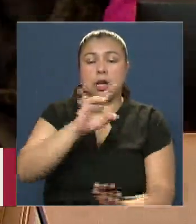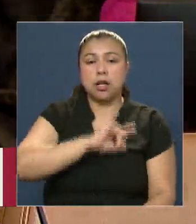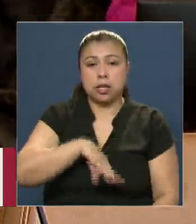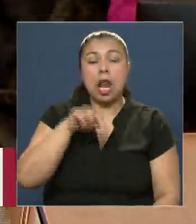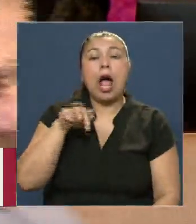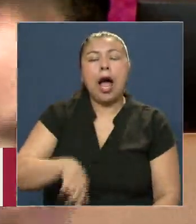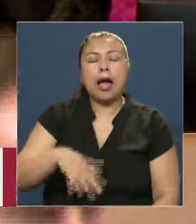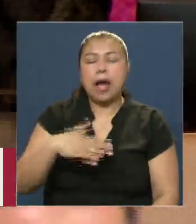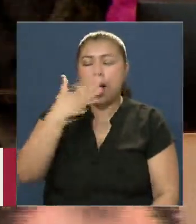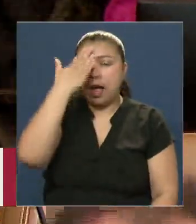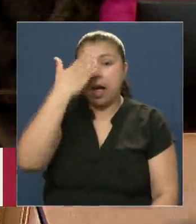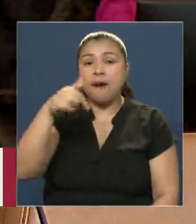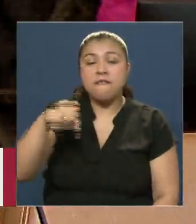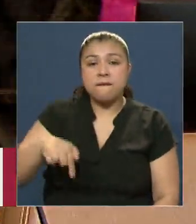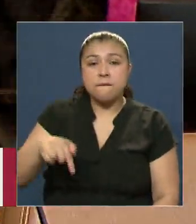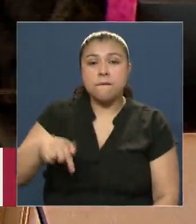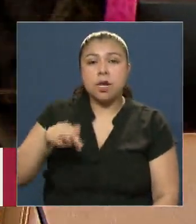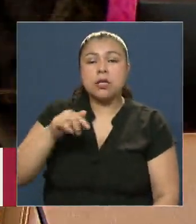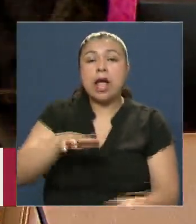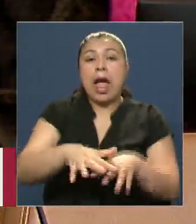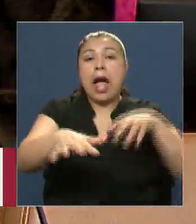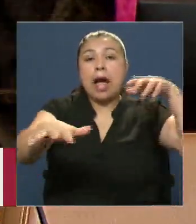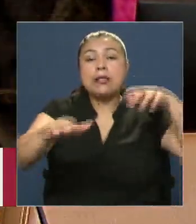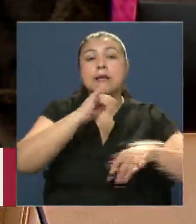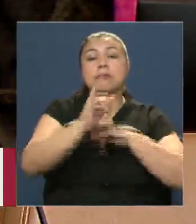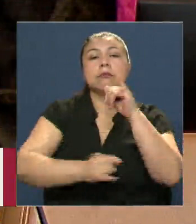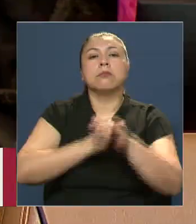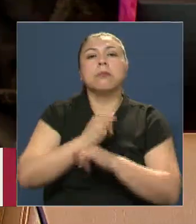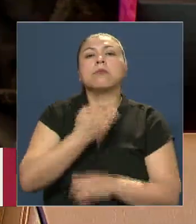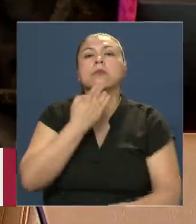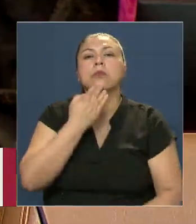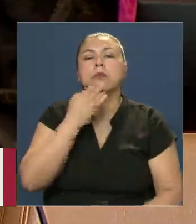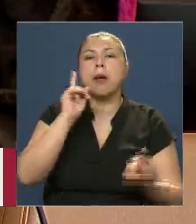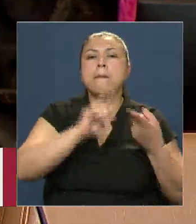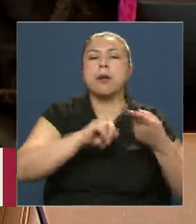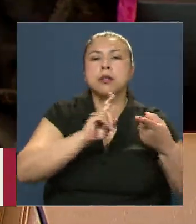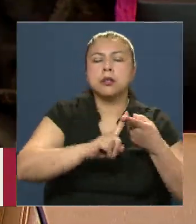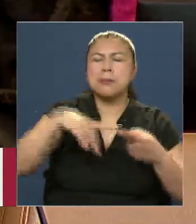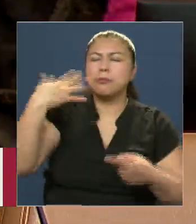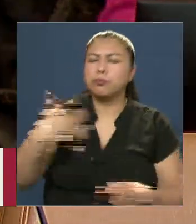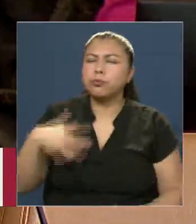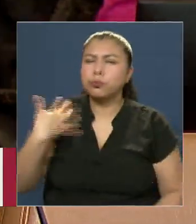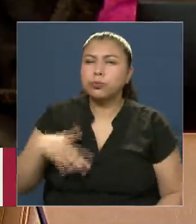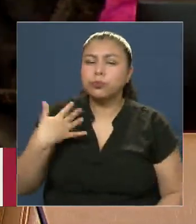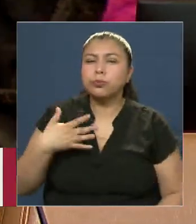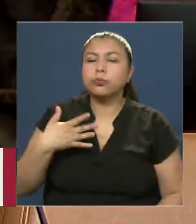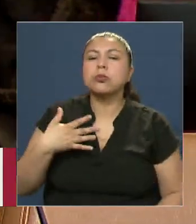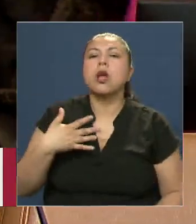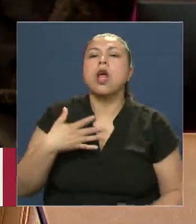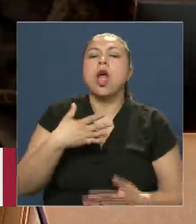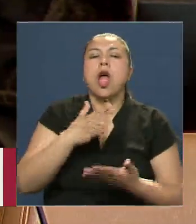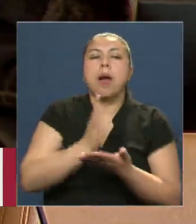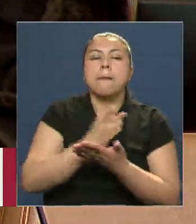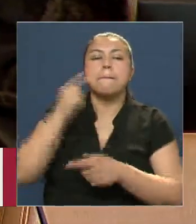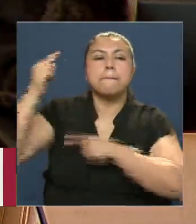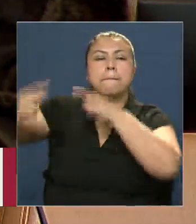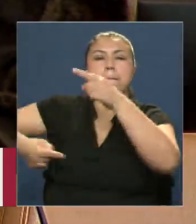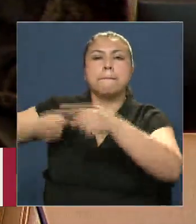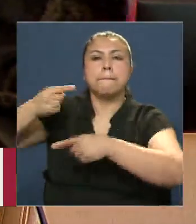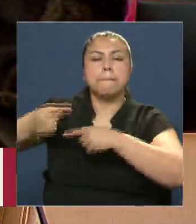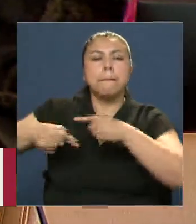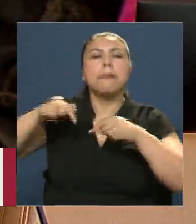esta importante organización internacional y que también tiene una participación crucial en la organización de este histórico